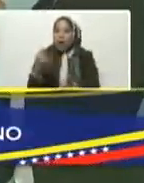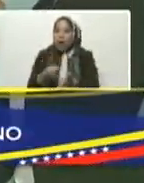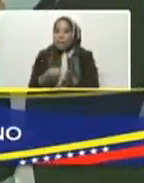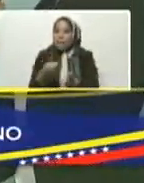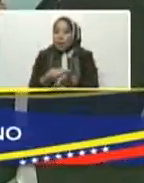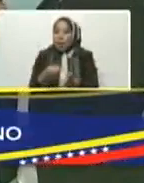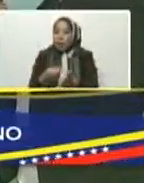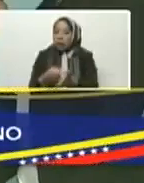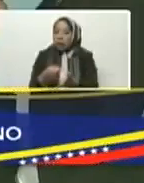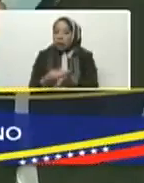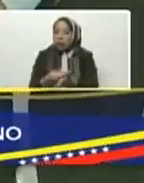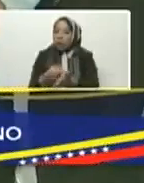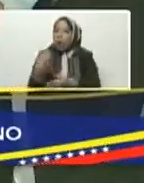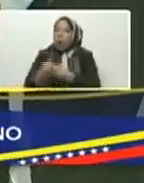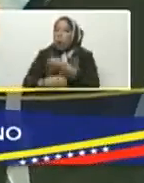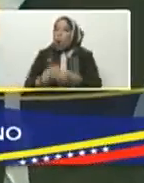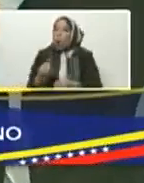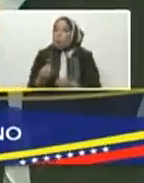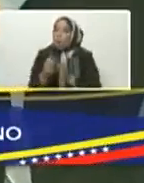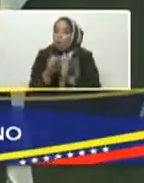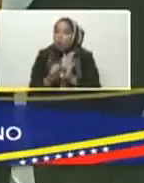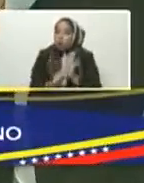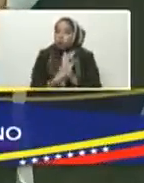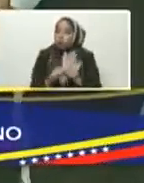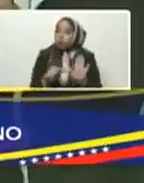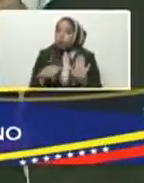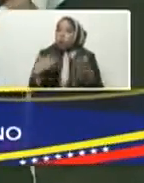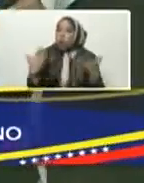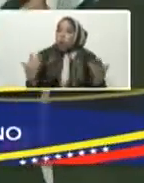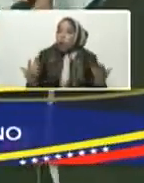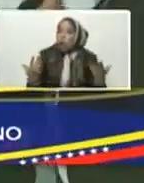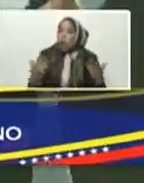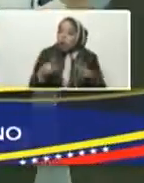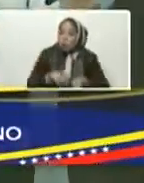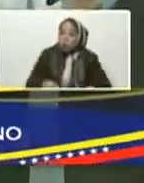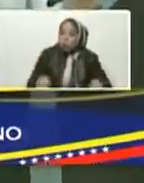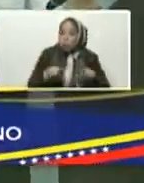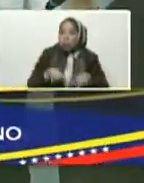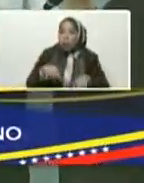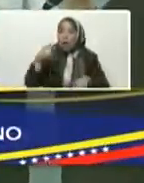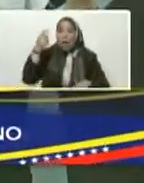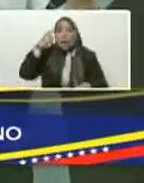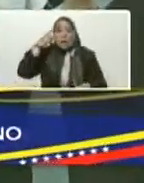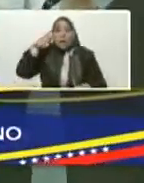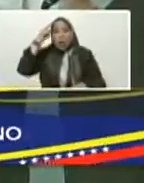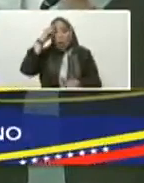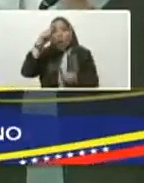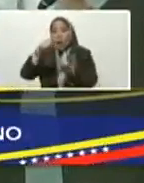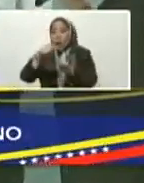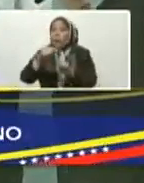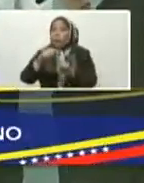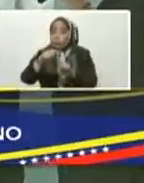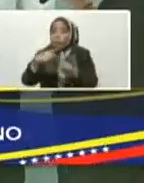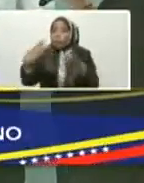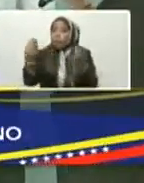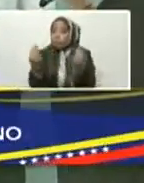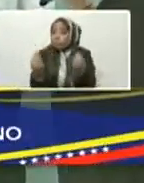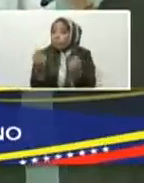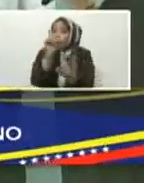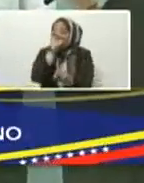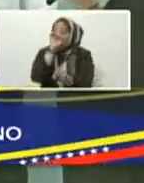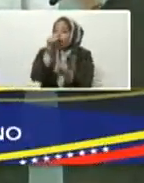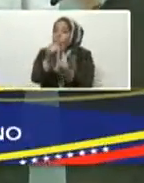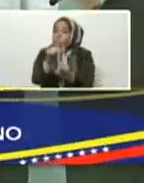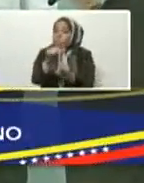Correcto. De operaciones. ¿Cómo lo estás viendo tú eso? ¿Qué me puedes contar? No, con mucha expectativa y mucha esperanza, porque realmente tenemos lo más importante, que son